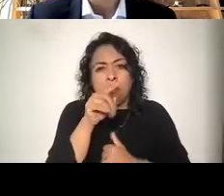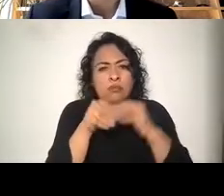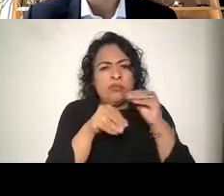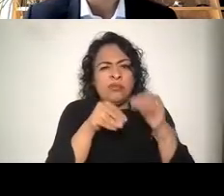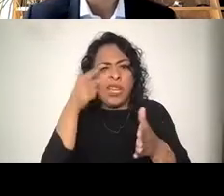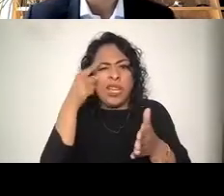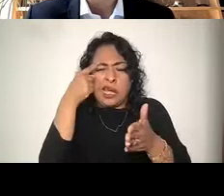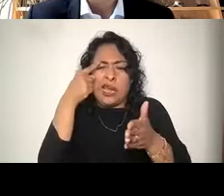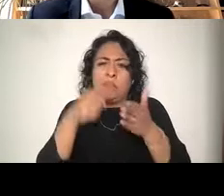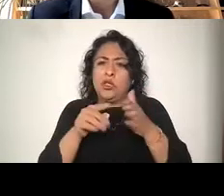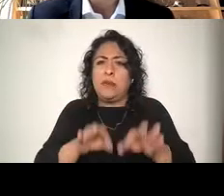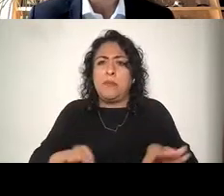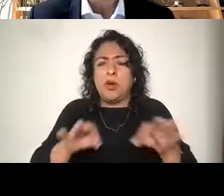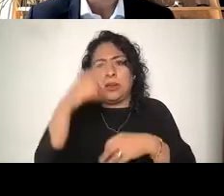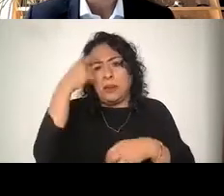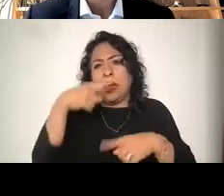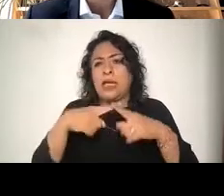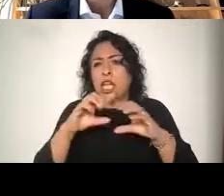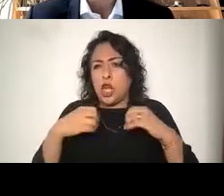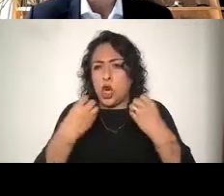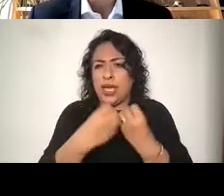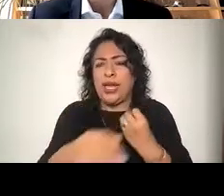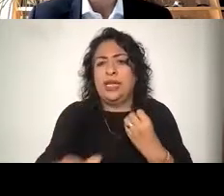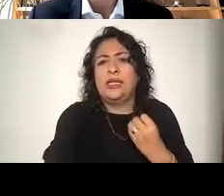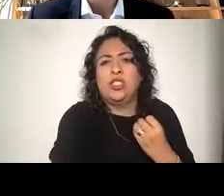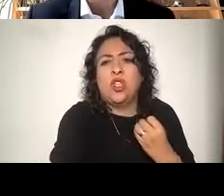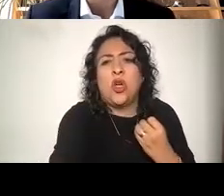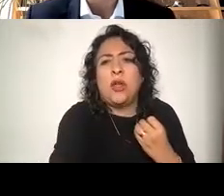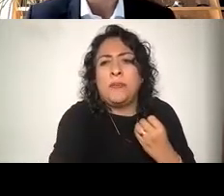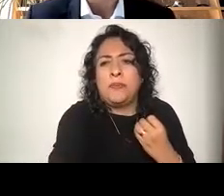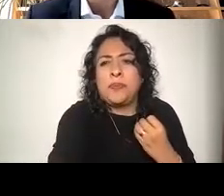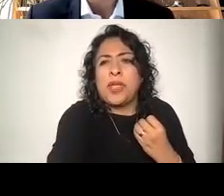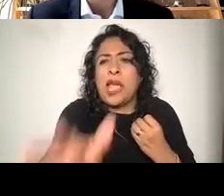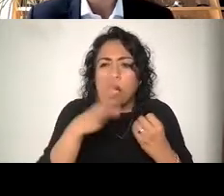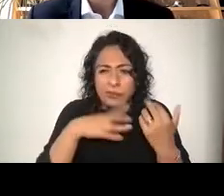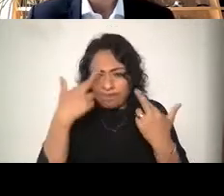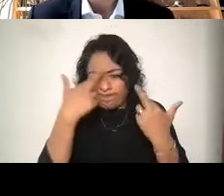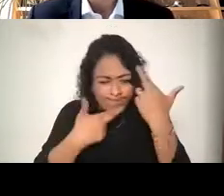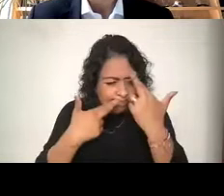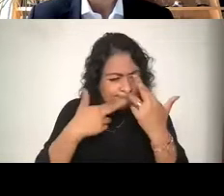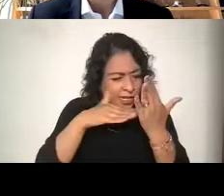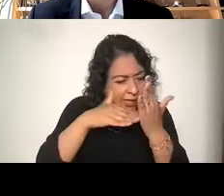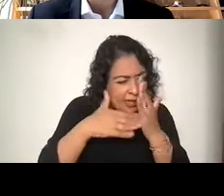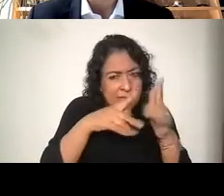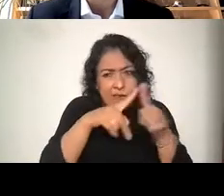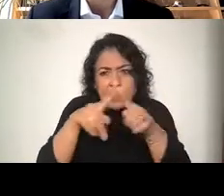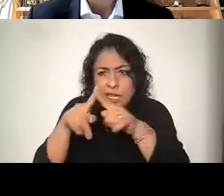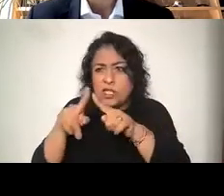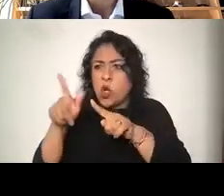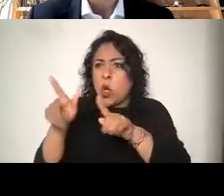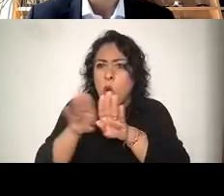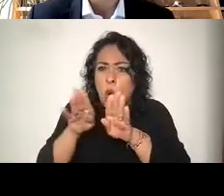creemos que es muy importante para las organizaciones una análisis y una estrategia de diversificación de fuentes de